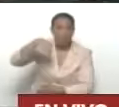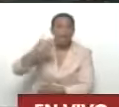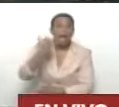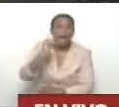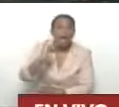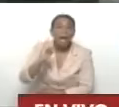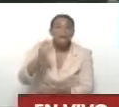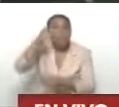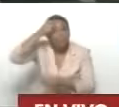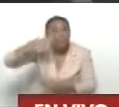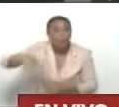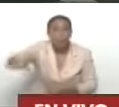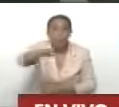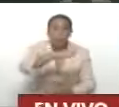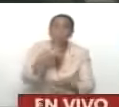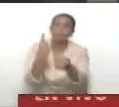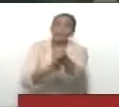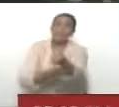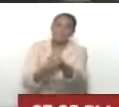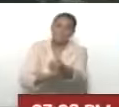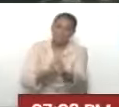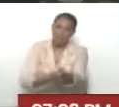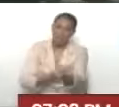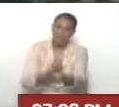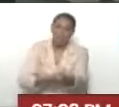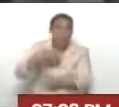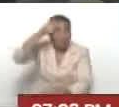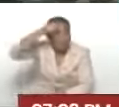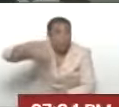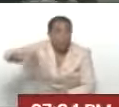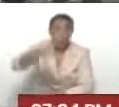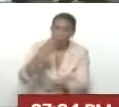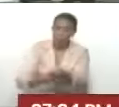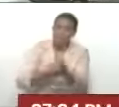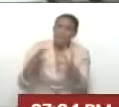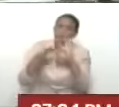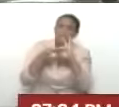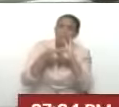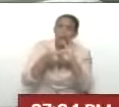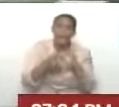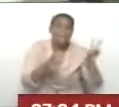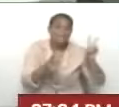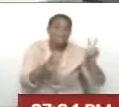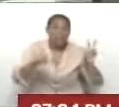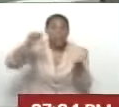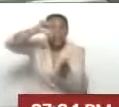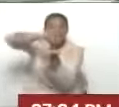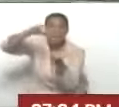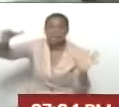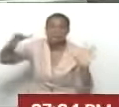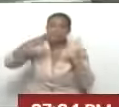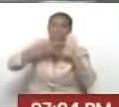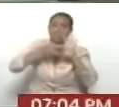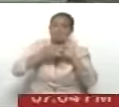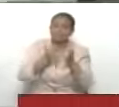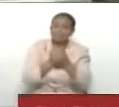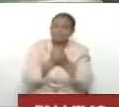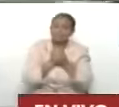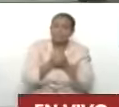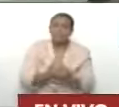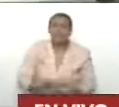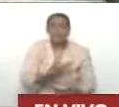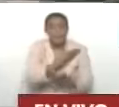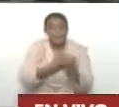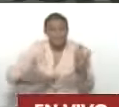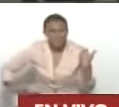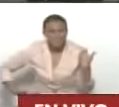somos pueblos hermanos. Y como pueblos hermanos, nuestra solidaridad y todo el apoyo. Presidente Ibrahim